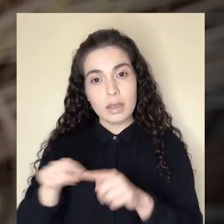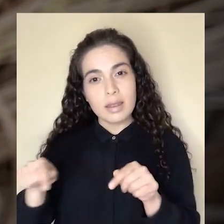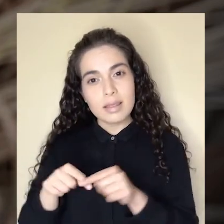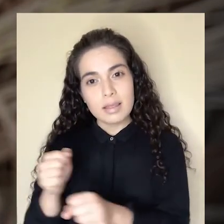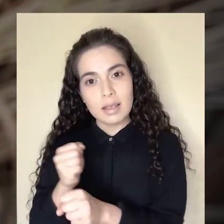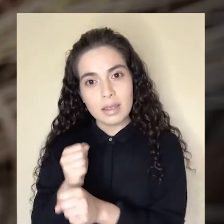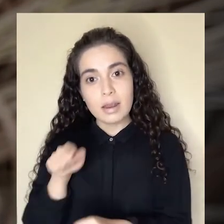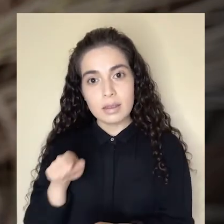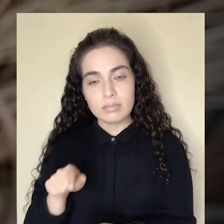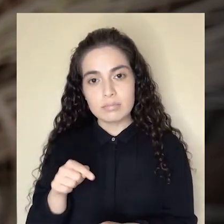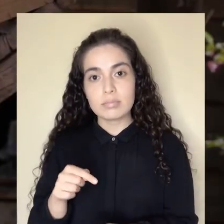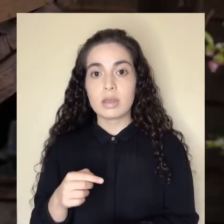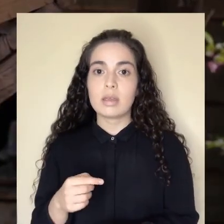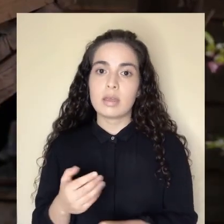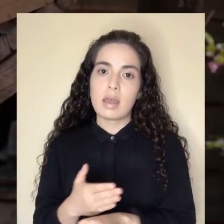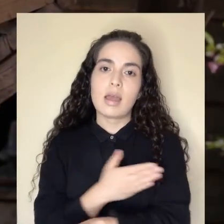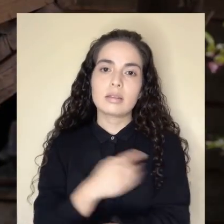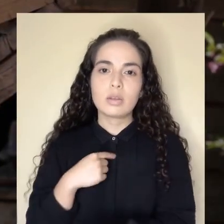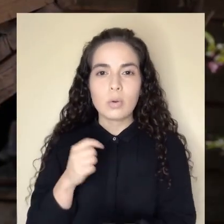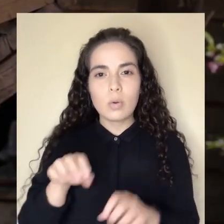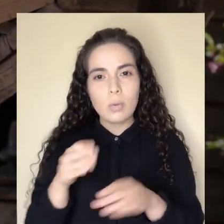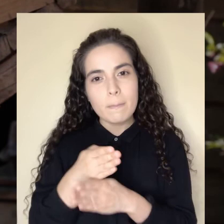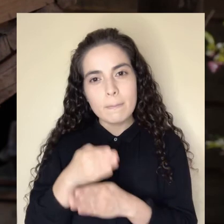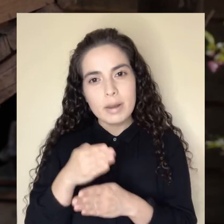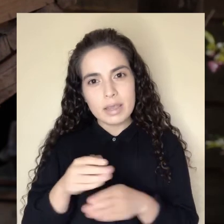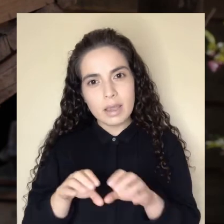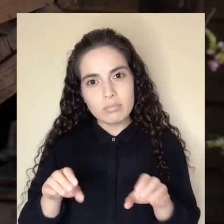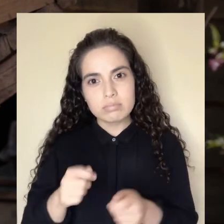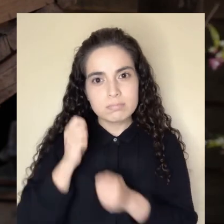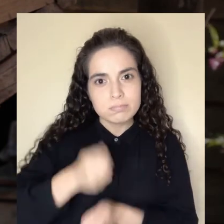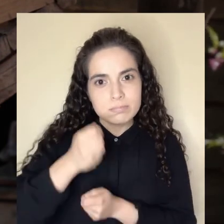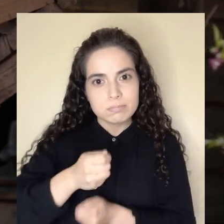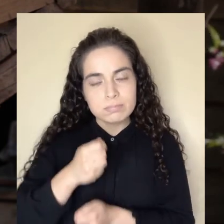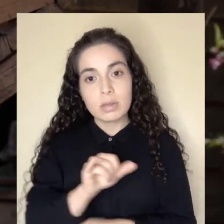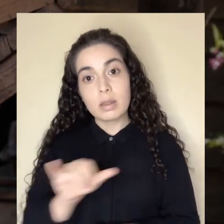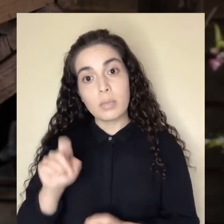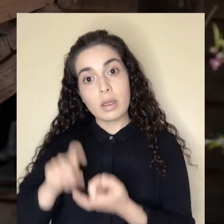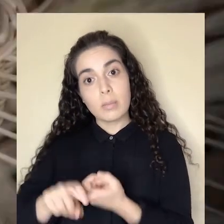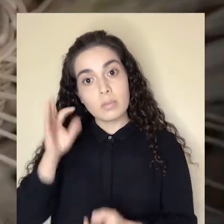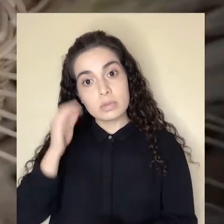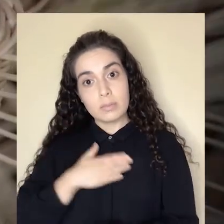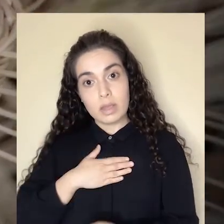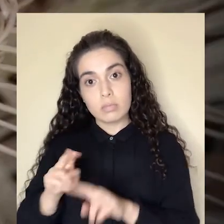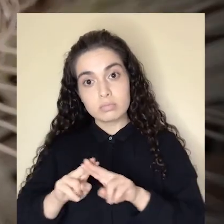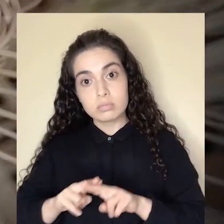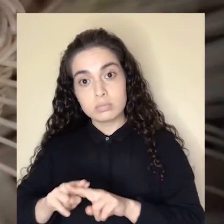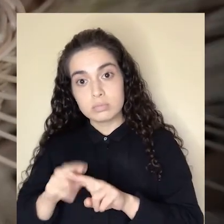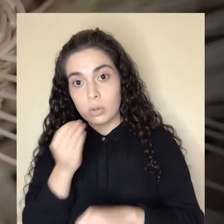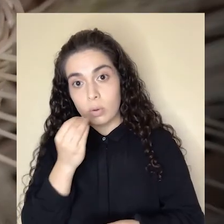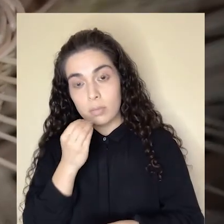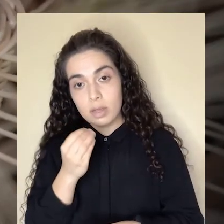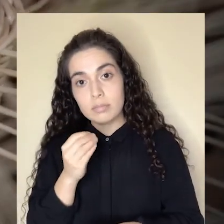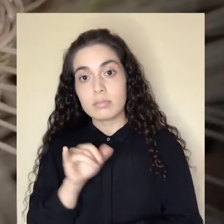Todo el día trabajo en el taller. Hay que, le dejo picar leña a mi señora para que ella haga la comida